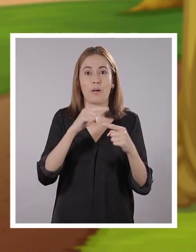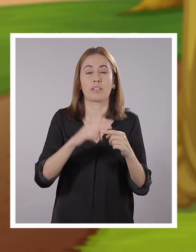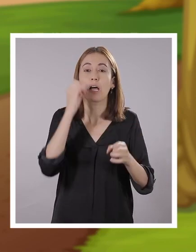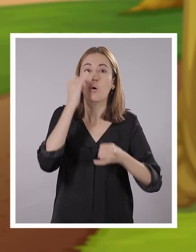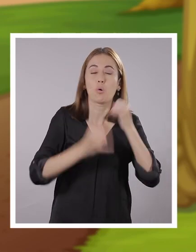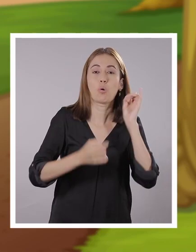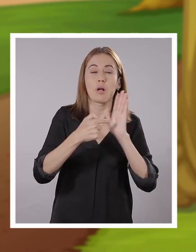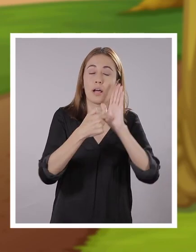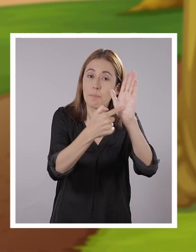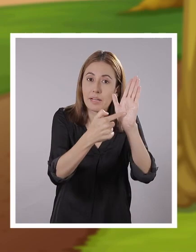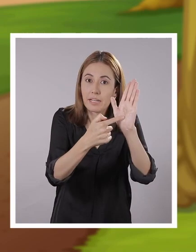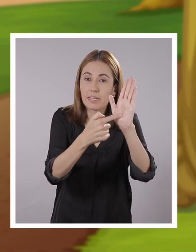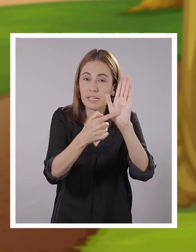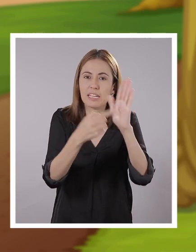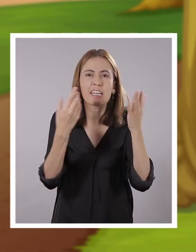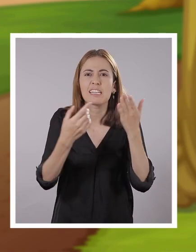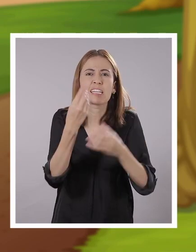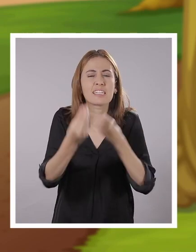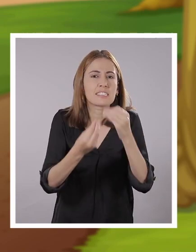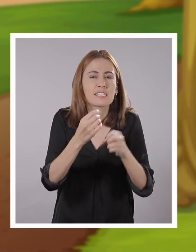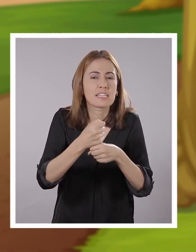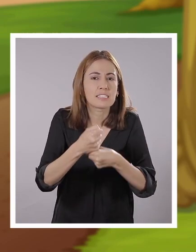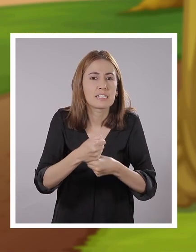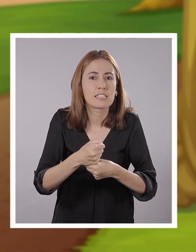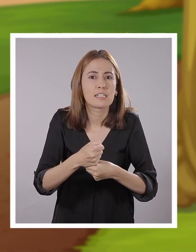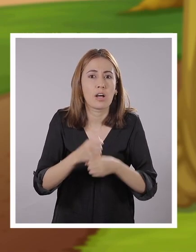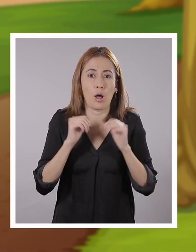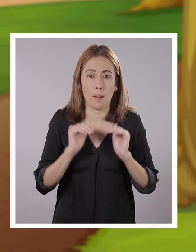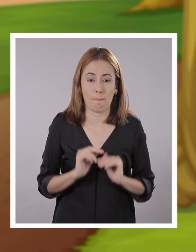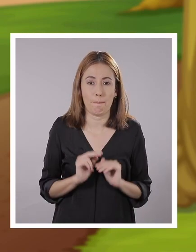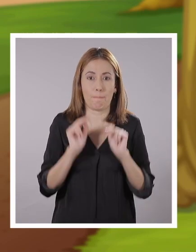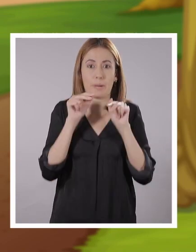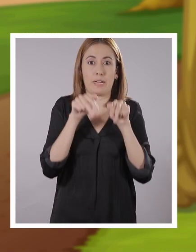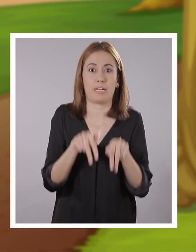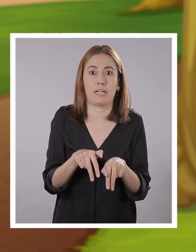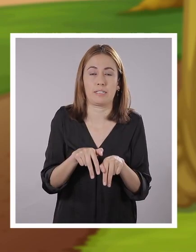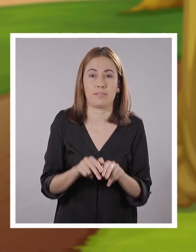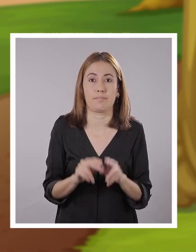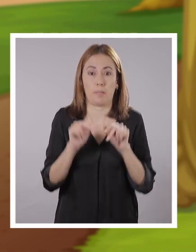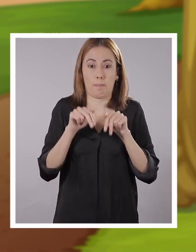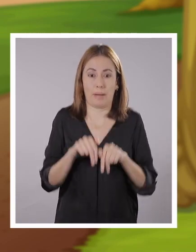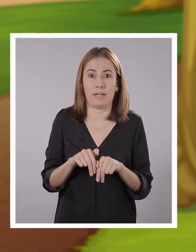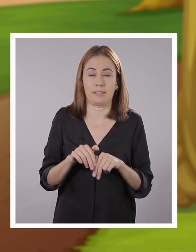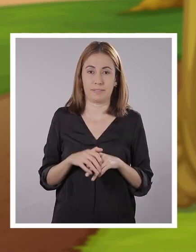¡Muy bien! Y cuando aparezca esta última imagen, lo que tienes que hacer es dar un salto.